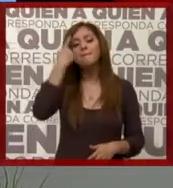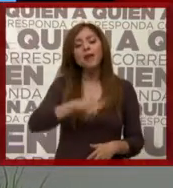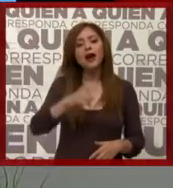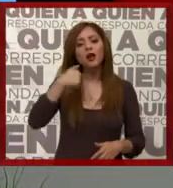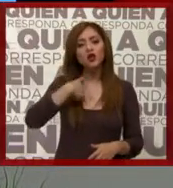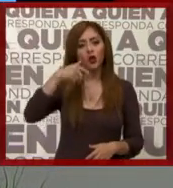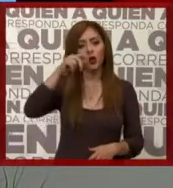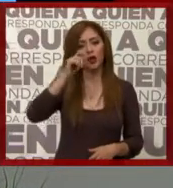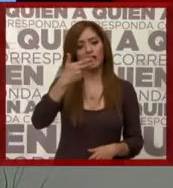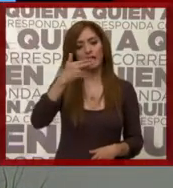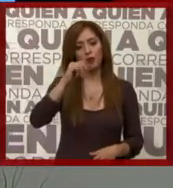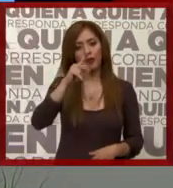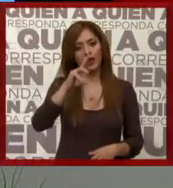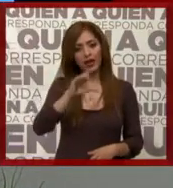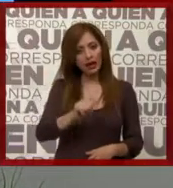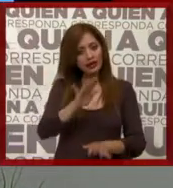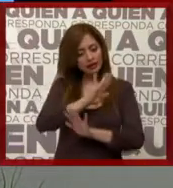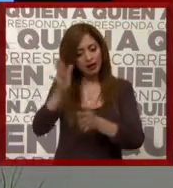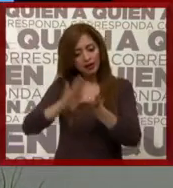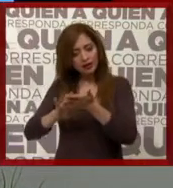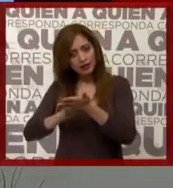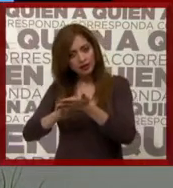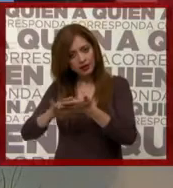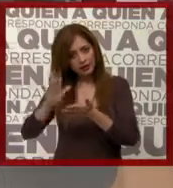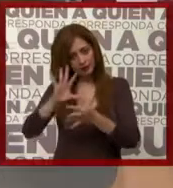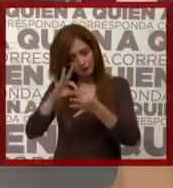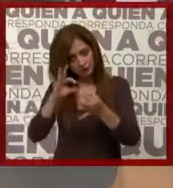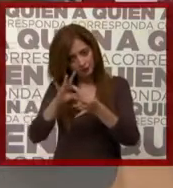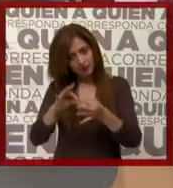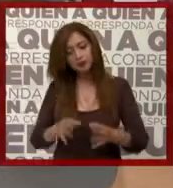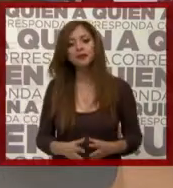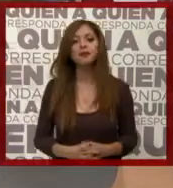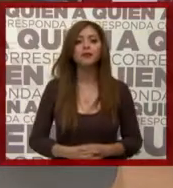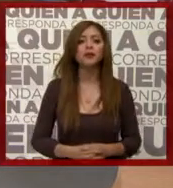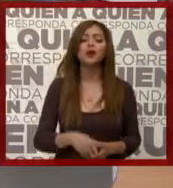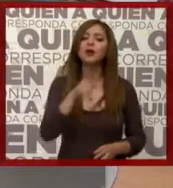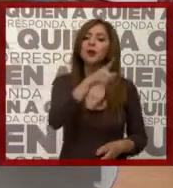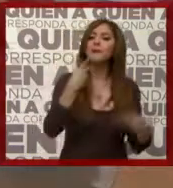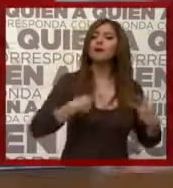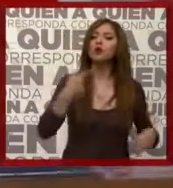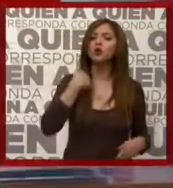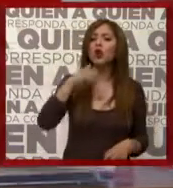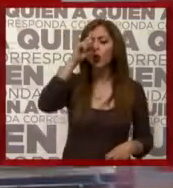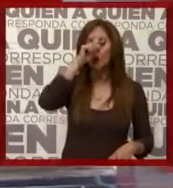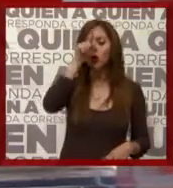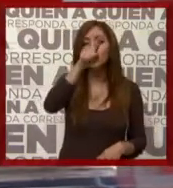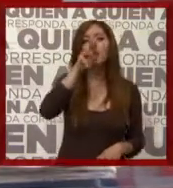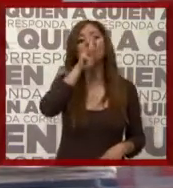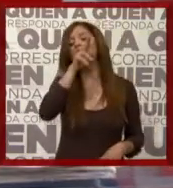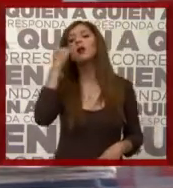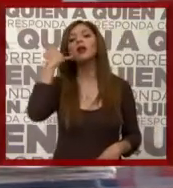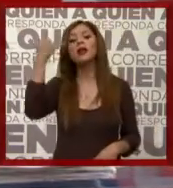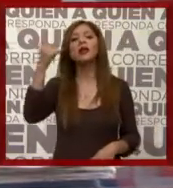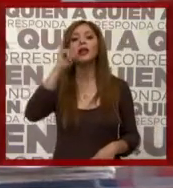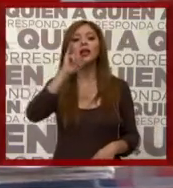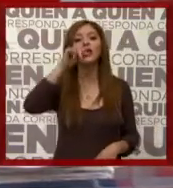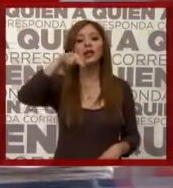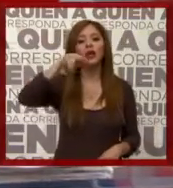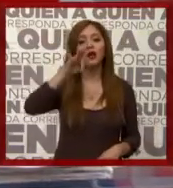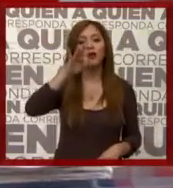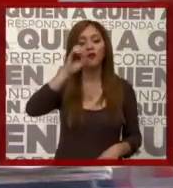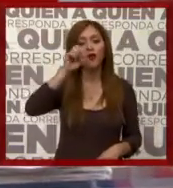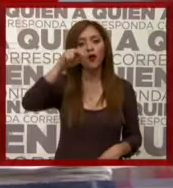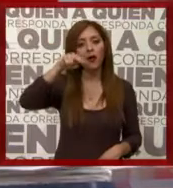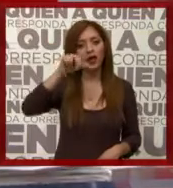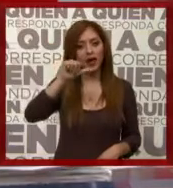pagado? Gracias. Jesús Coria Mendoza, te voy a dar un muy buen consejo. Hazle una llamada al Infonavit directamente. No